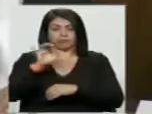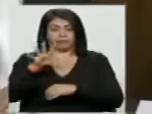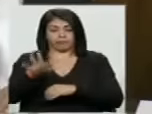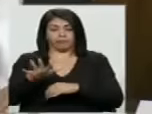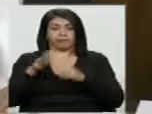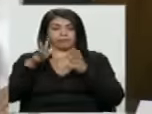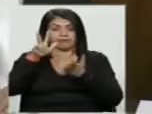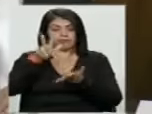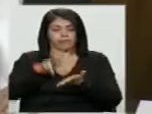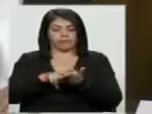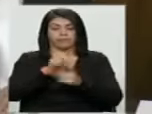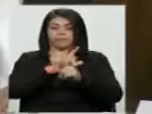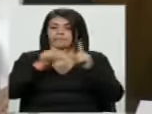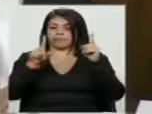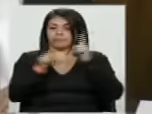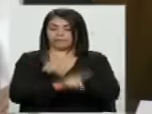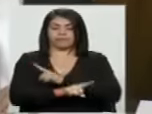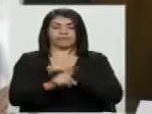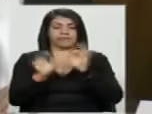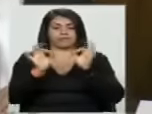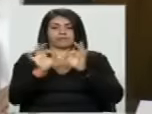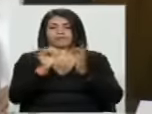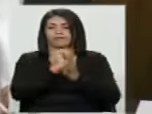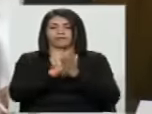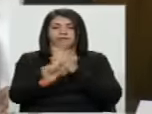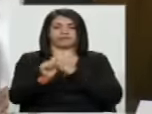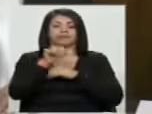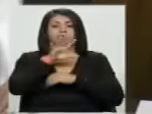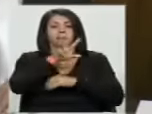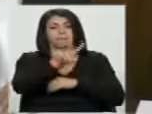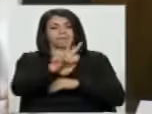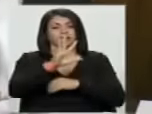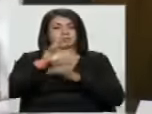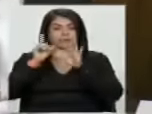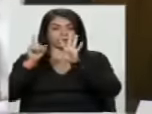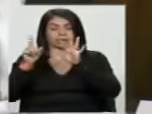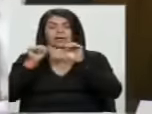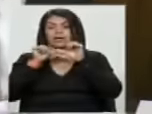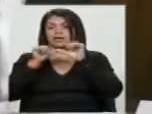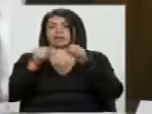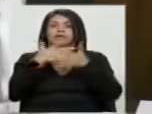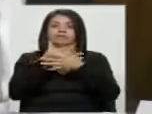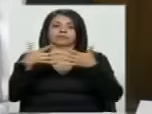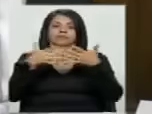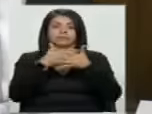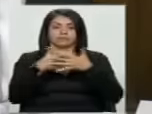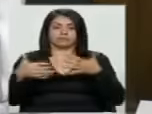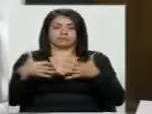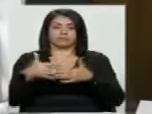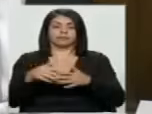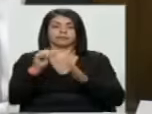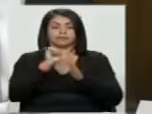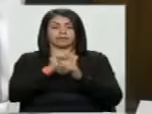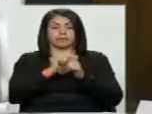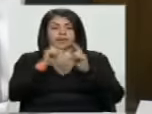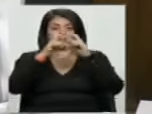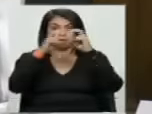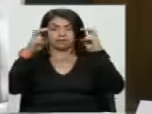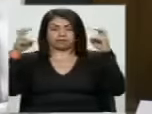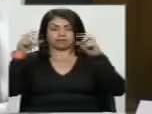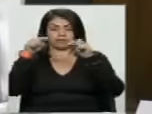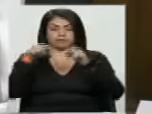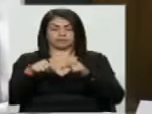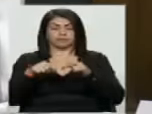Se sugiere aprobar con modificación la denominación del epígrafe del artículo 26, quedando redactado en los siguientes términos.